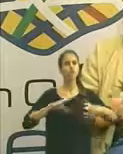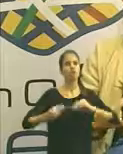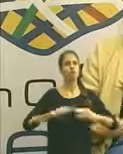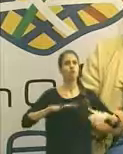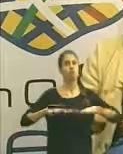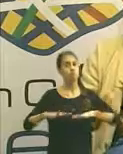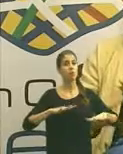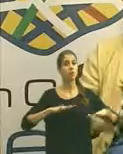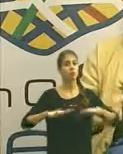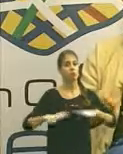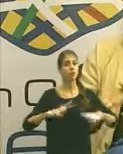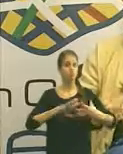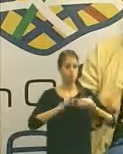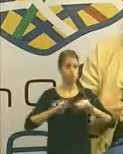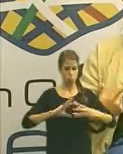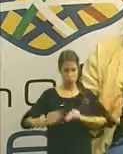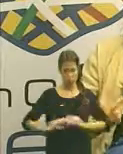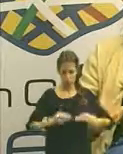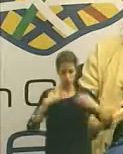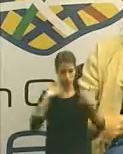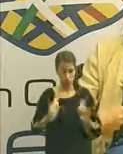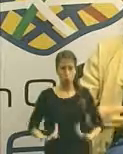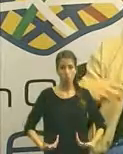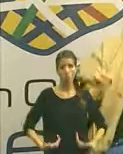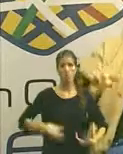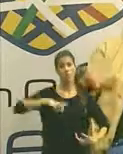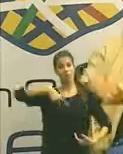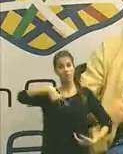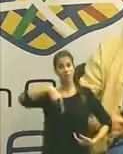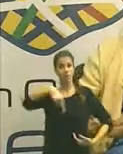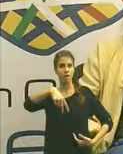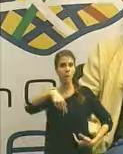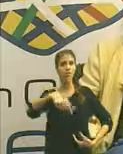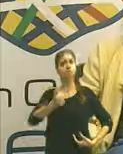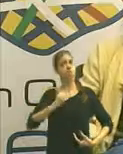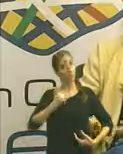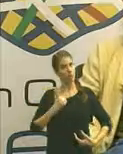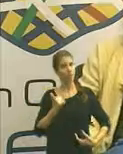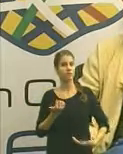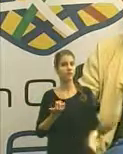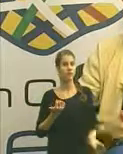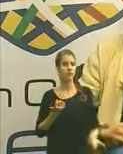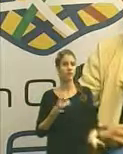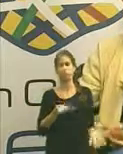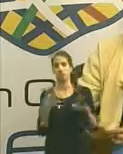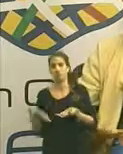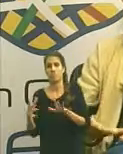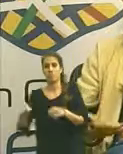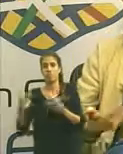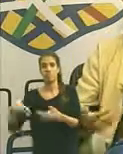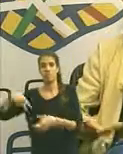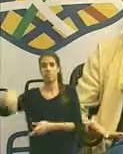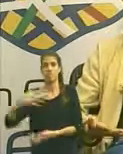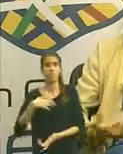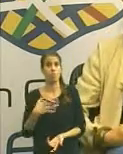ese movimiento está estimulando todos aquellos músculos del andar que no puede